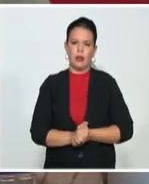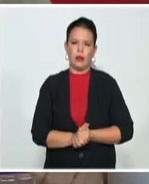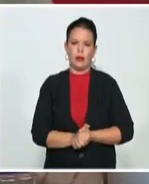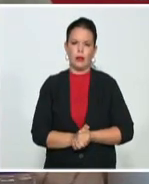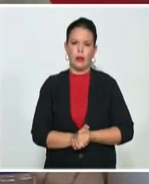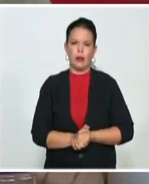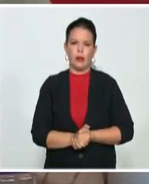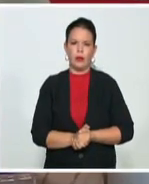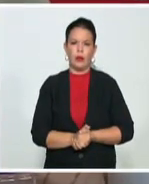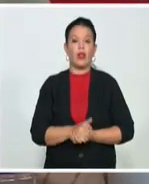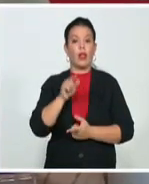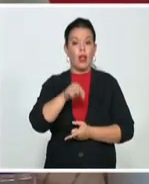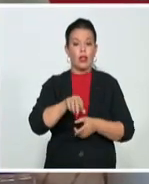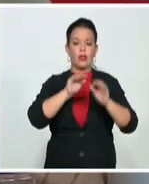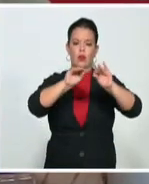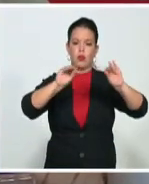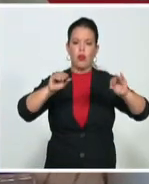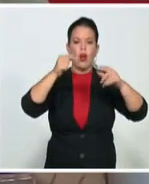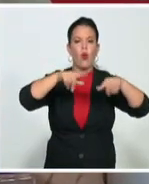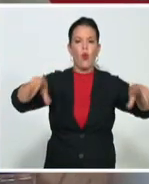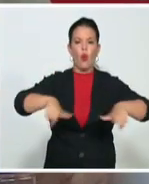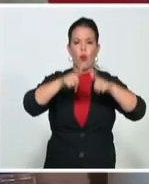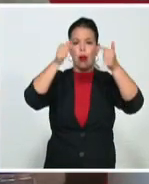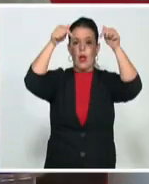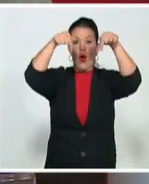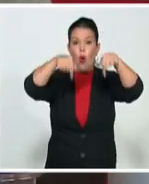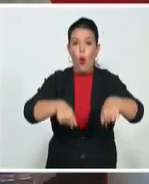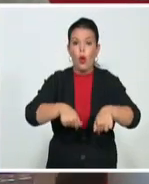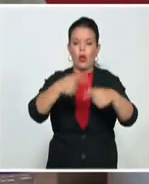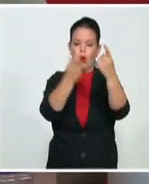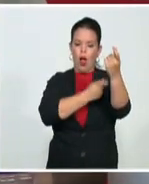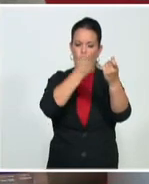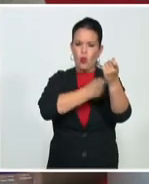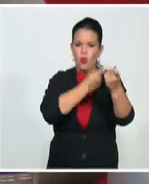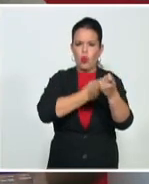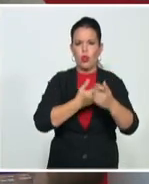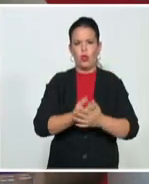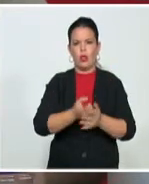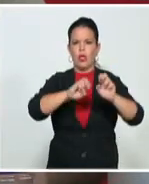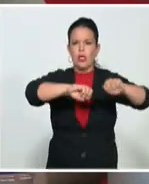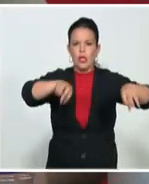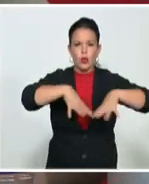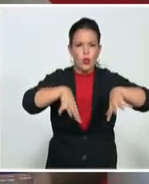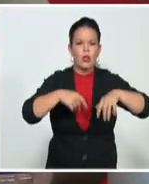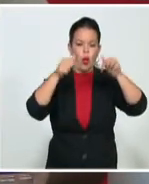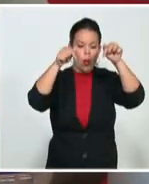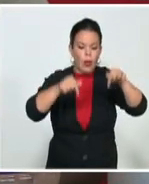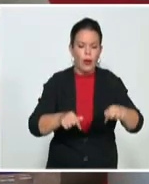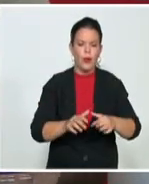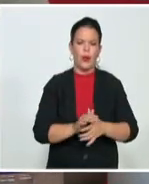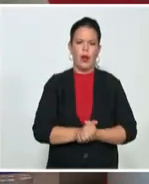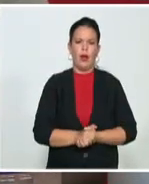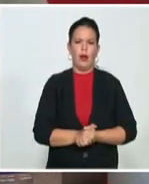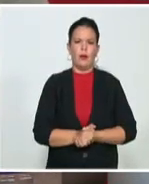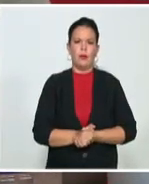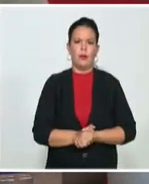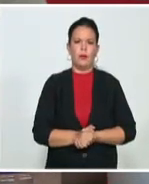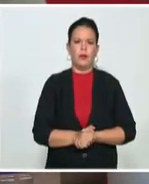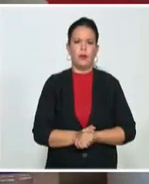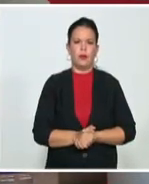a asumir los retos del hoy, asumir los retos del momento que estamos viviendo, de hacerlo con